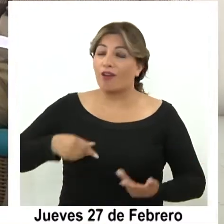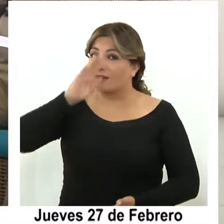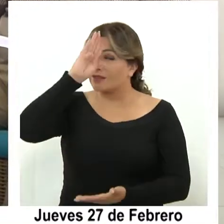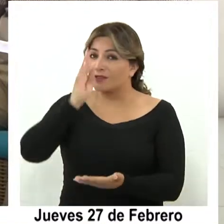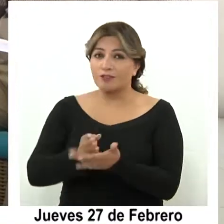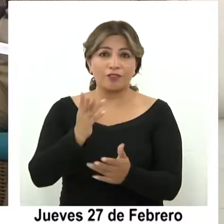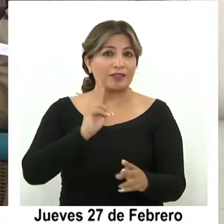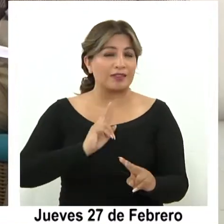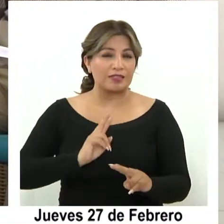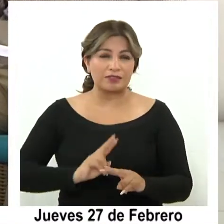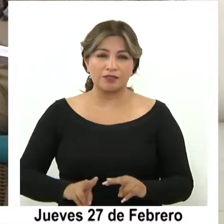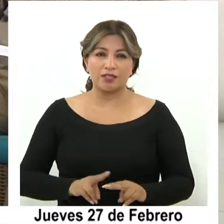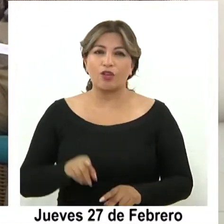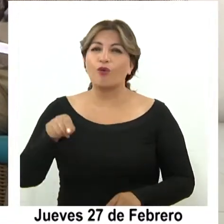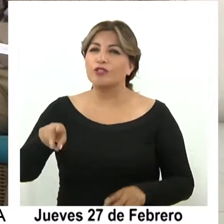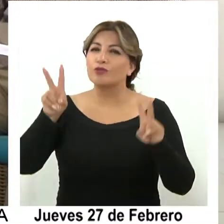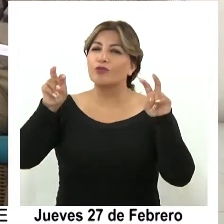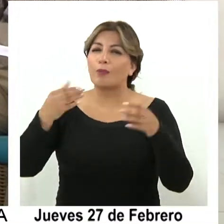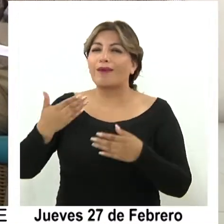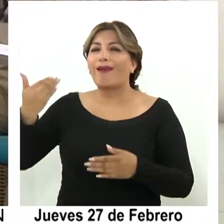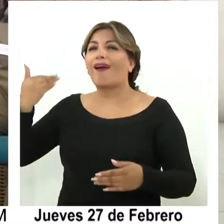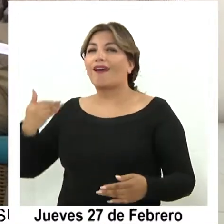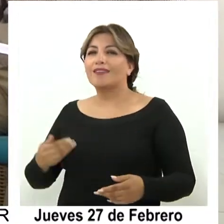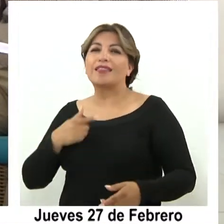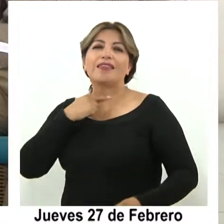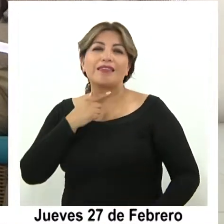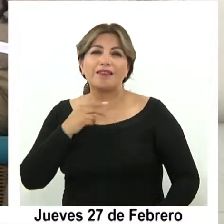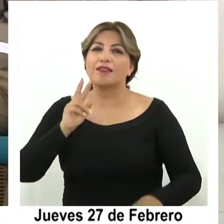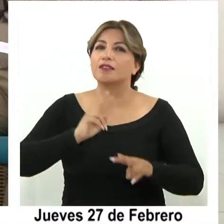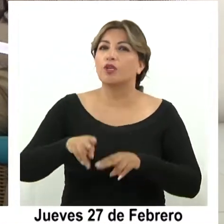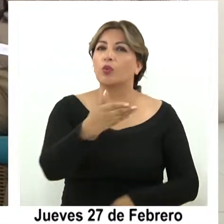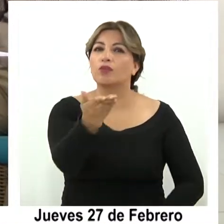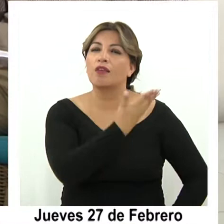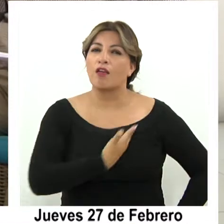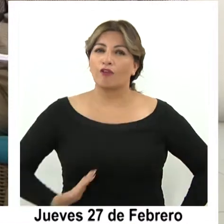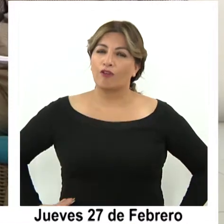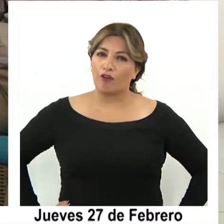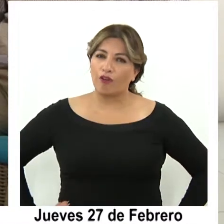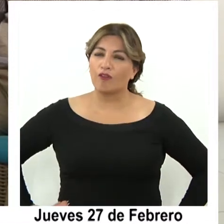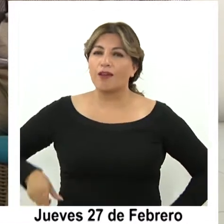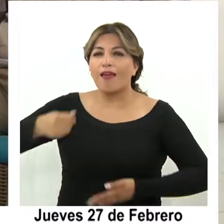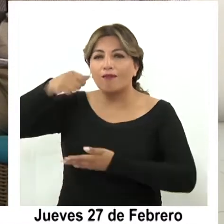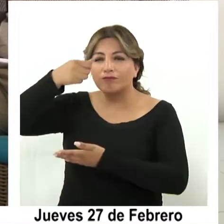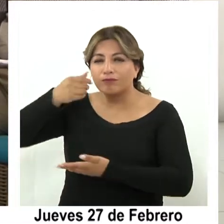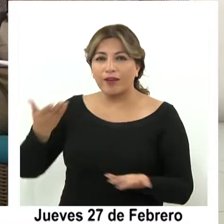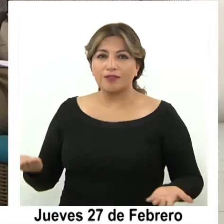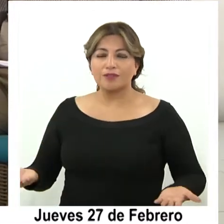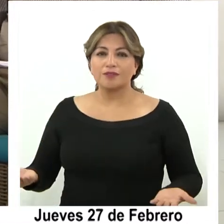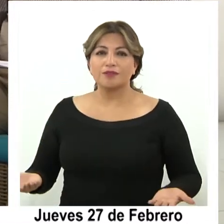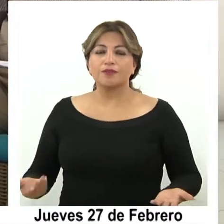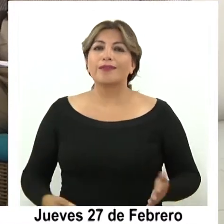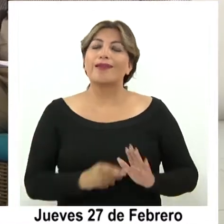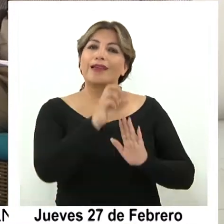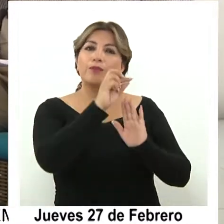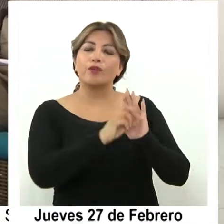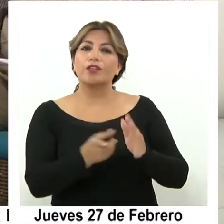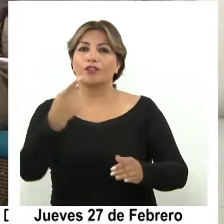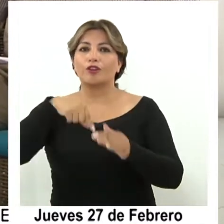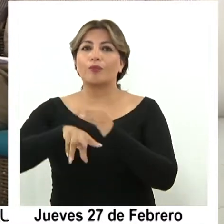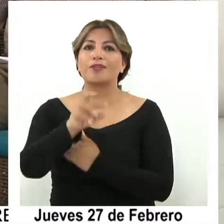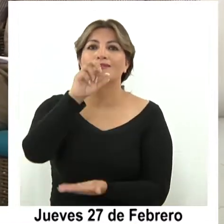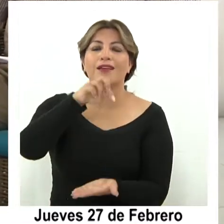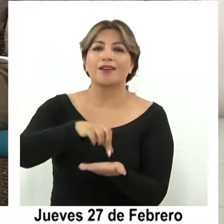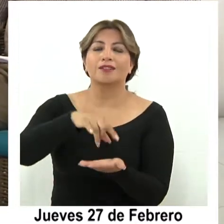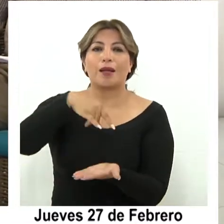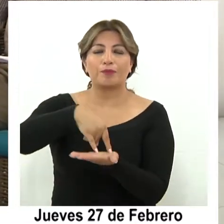tomara la decisión de hacerlo? ¿O era algo que se venía estudiando, que ustedes como gobierno lo habían analizado previamente? El proyecto se ingresó